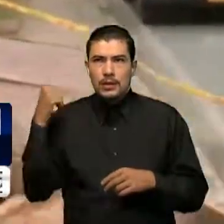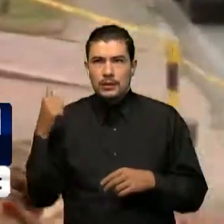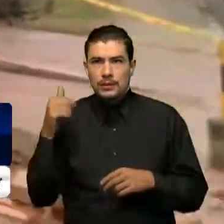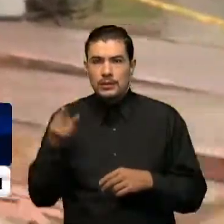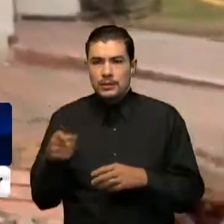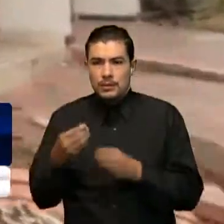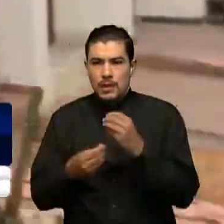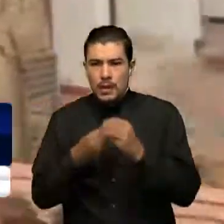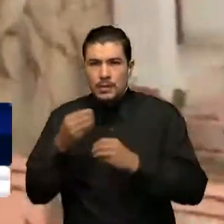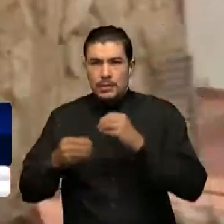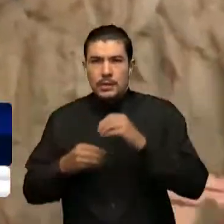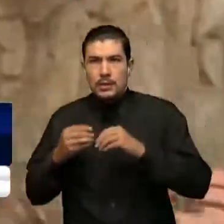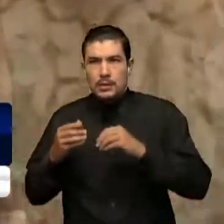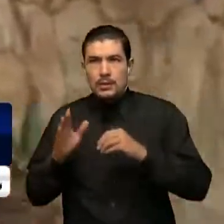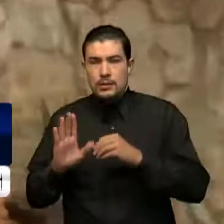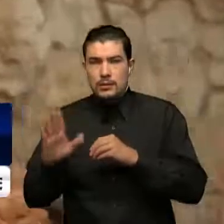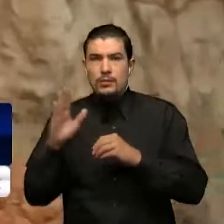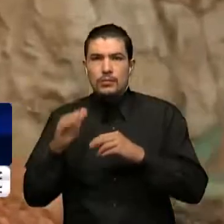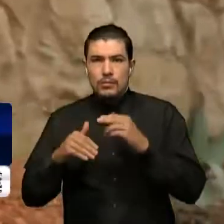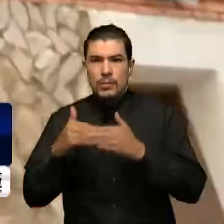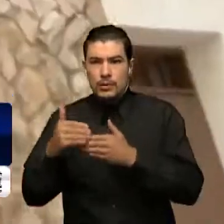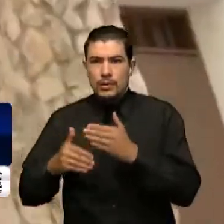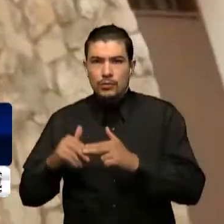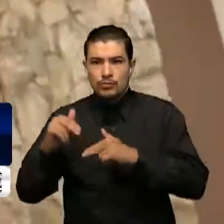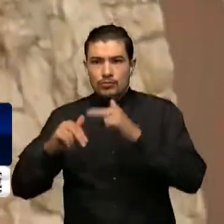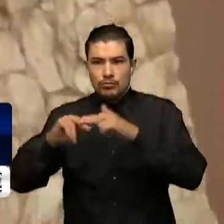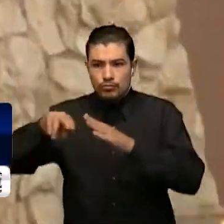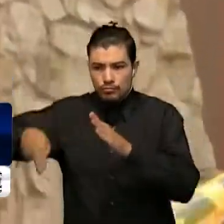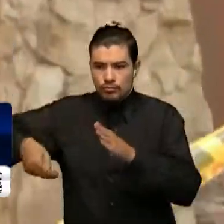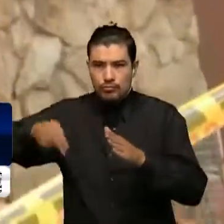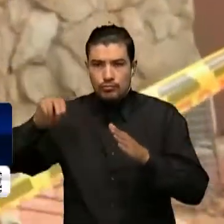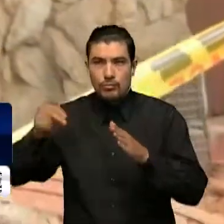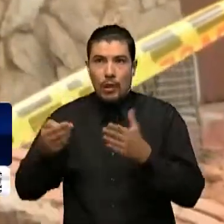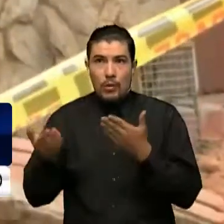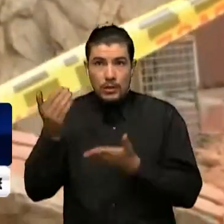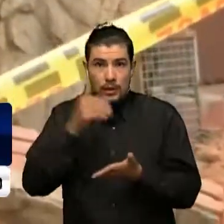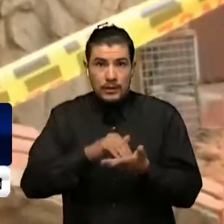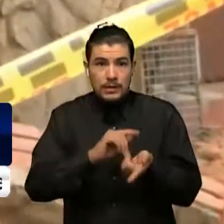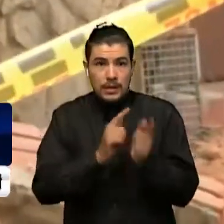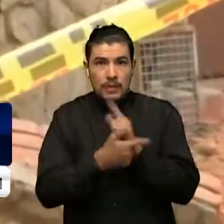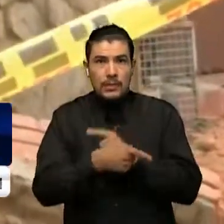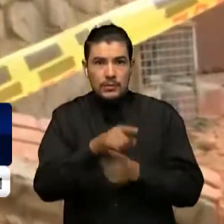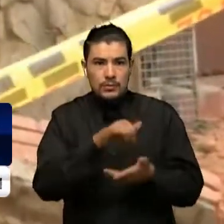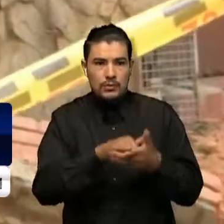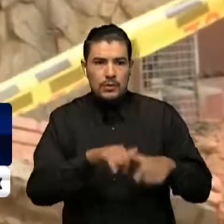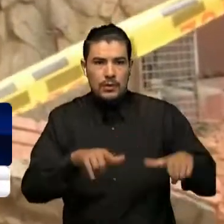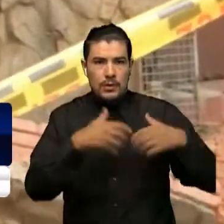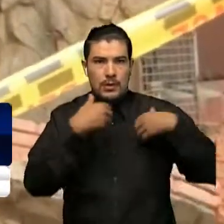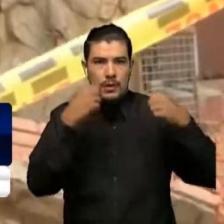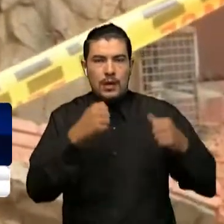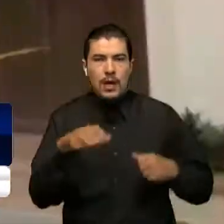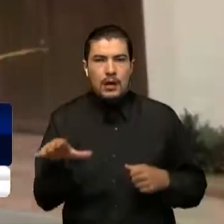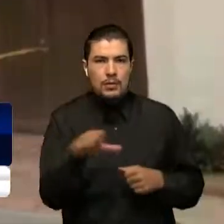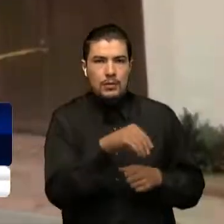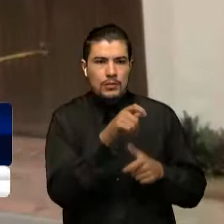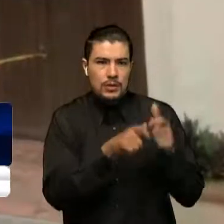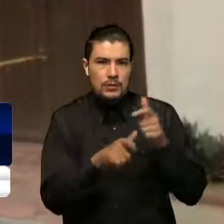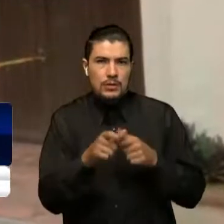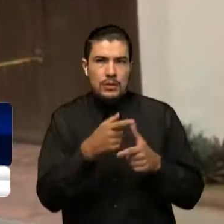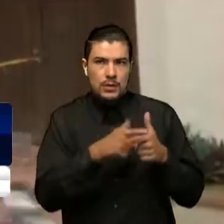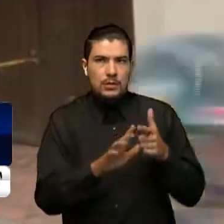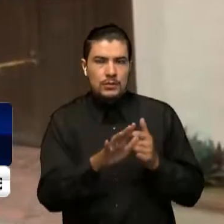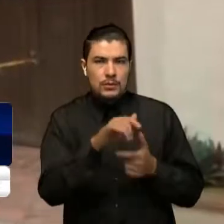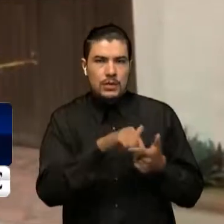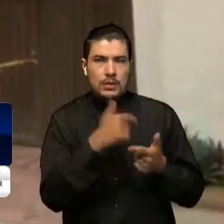proceso de liquidación se llevó a cabo y se adjudicó el bien a todos los acreedores que suman